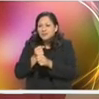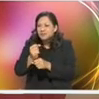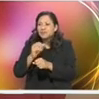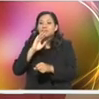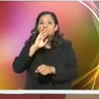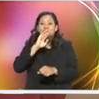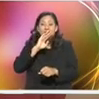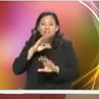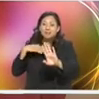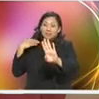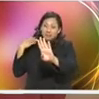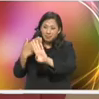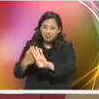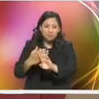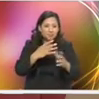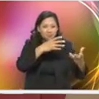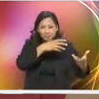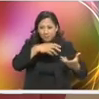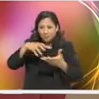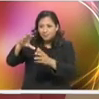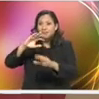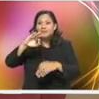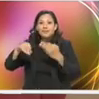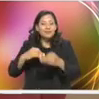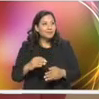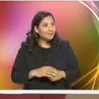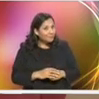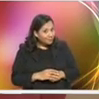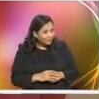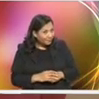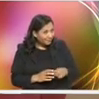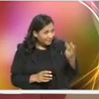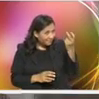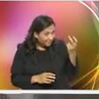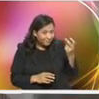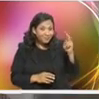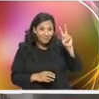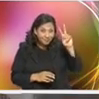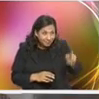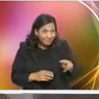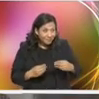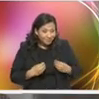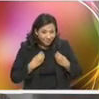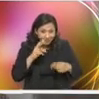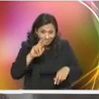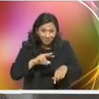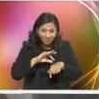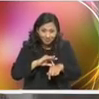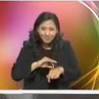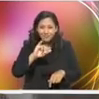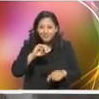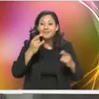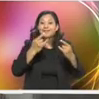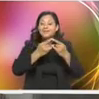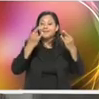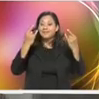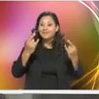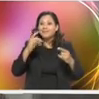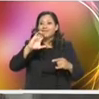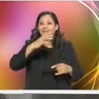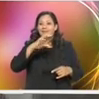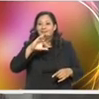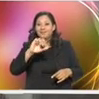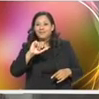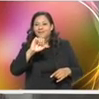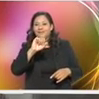la mamá es la que se va a llevar todo. Ah, caray. ¿Y eso sucede en la vida real? En la vida real, claro. Además viene de una anécdota, Chema